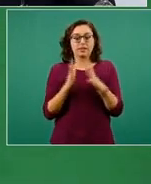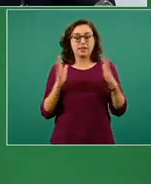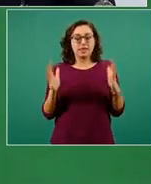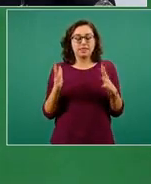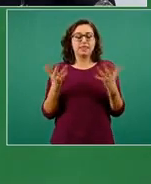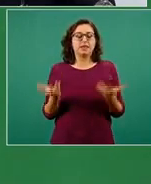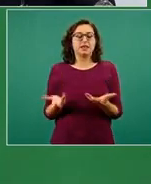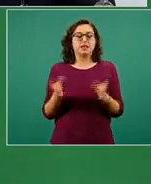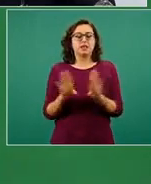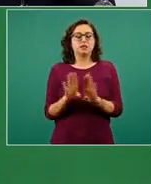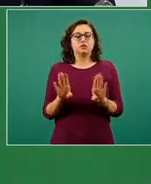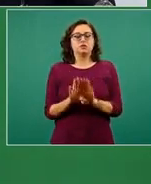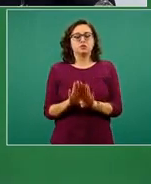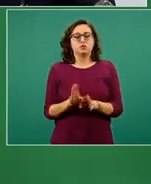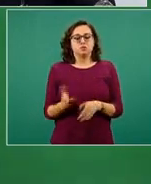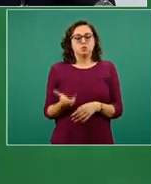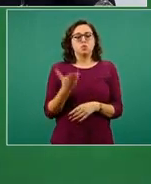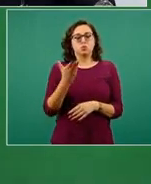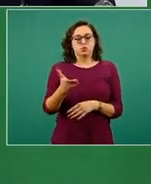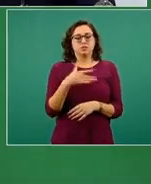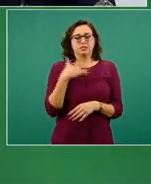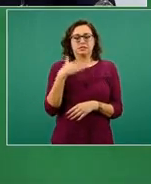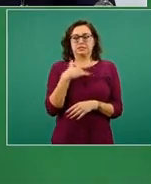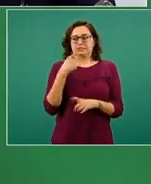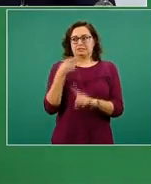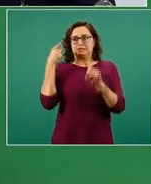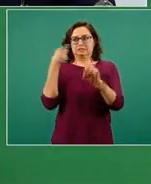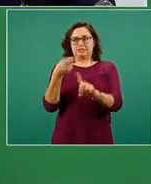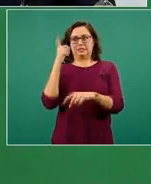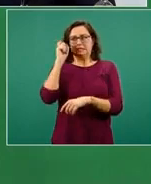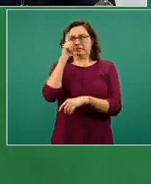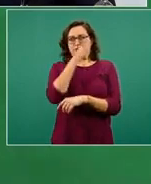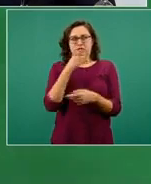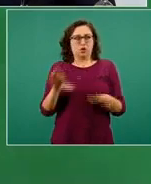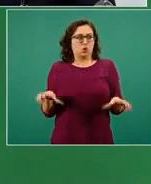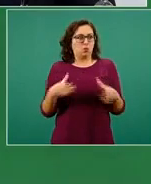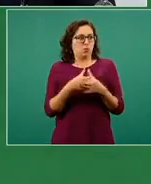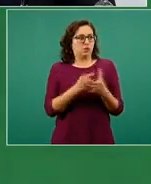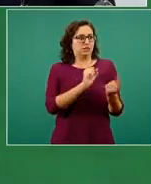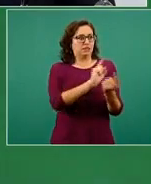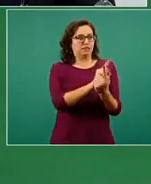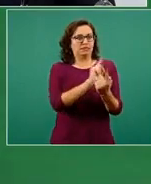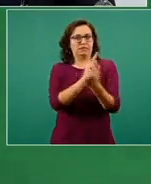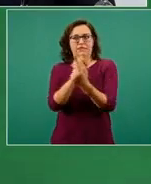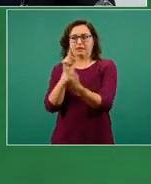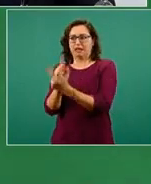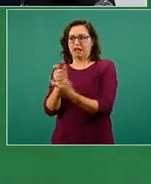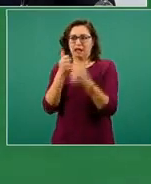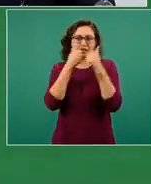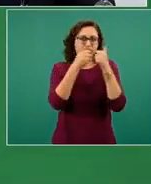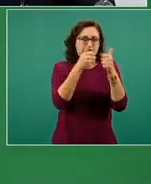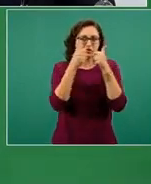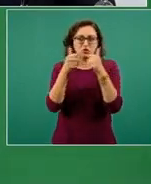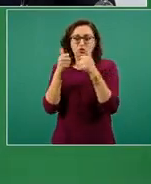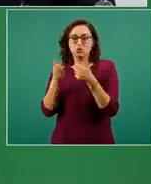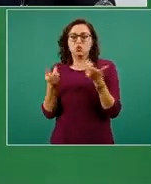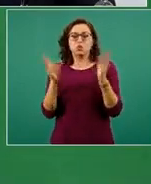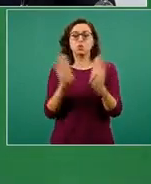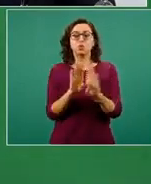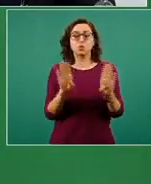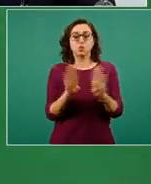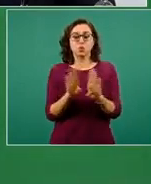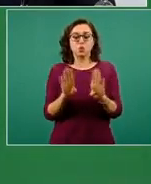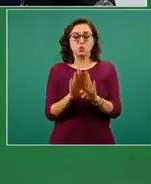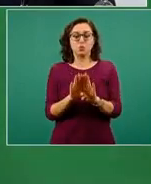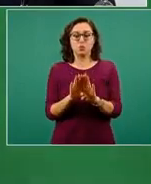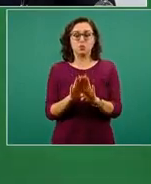ustedes pudieron abordar precisamente las intervenciones comunitarias, refiriéndonos específicamente a aquellas que tenían